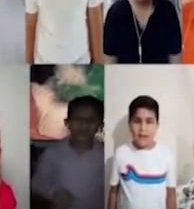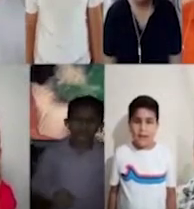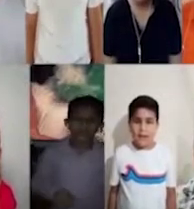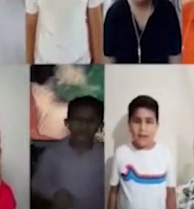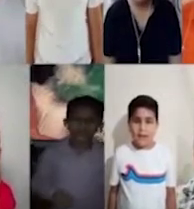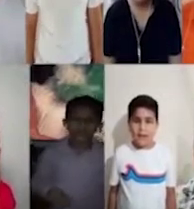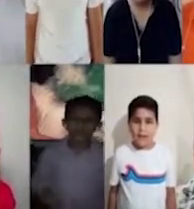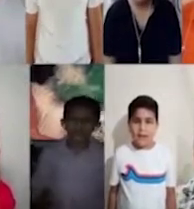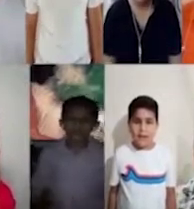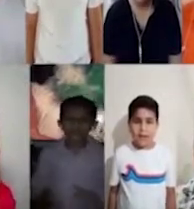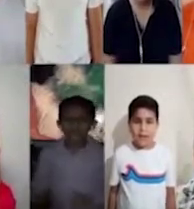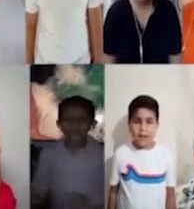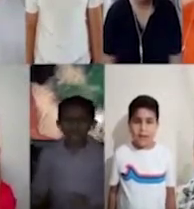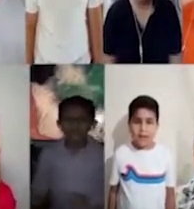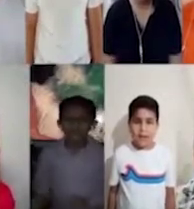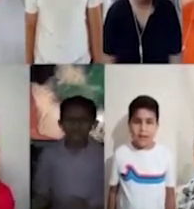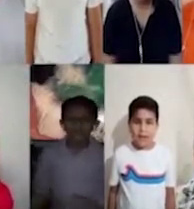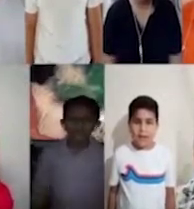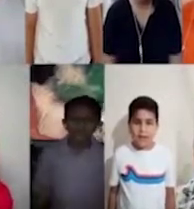y